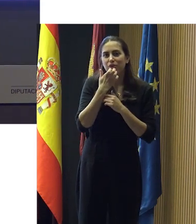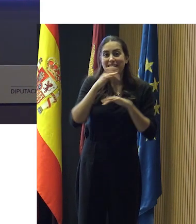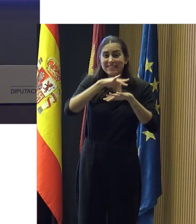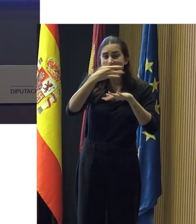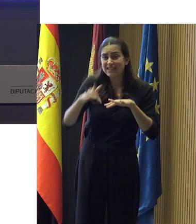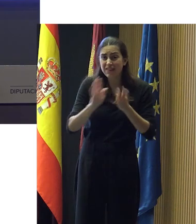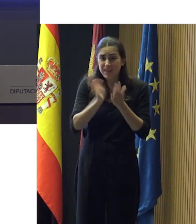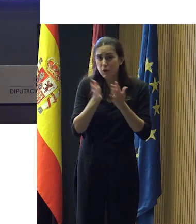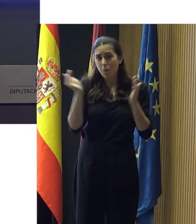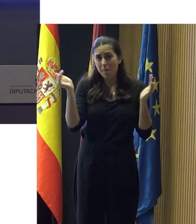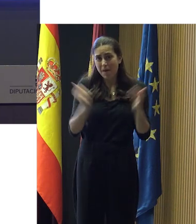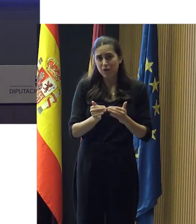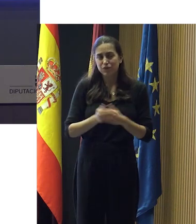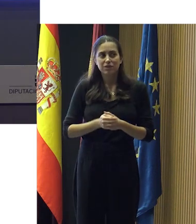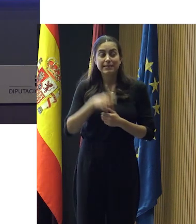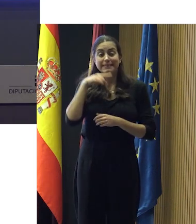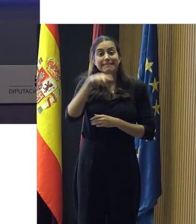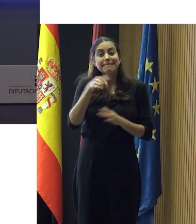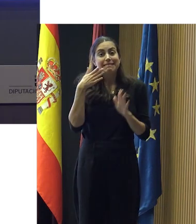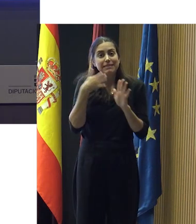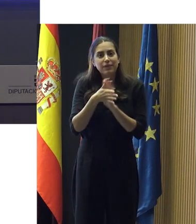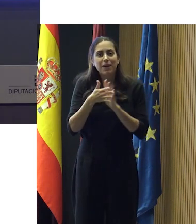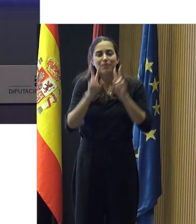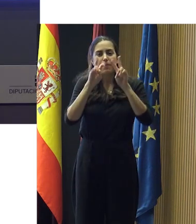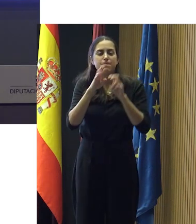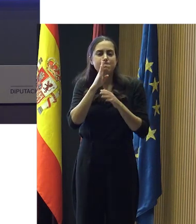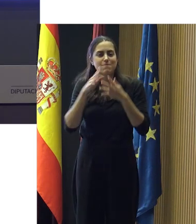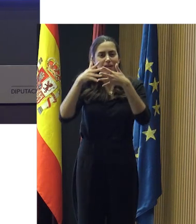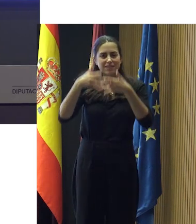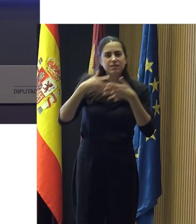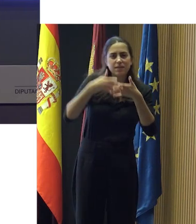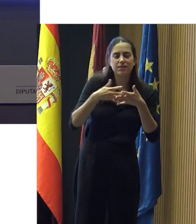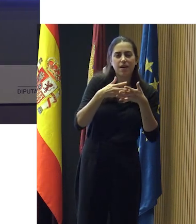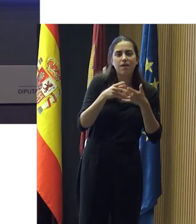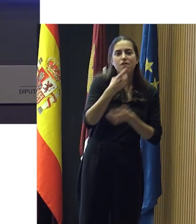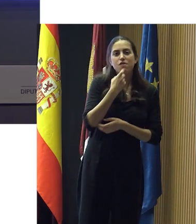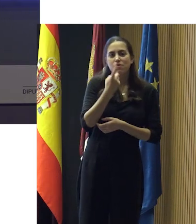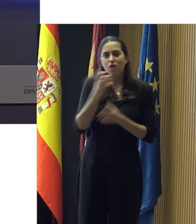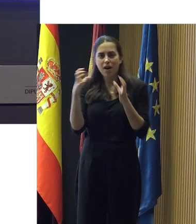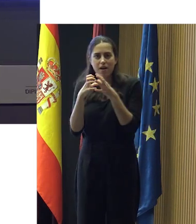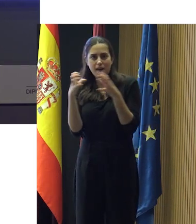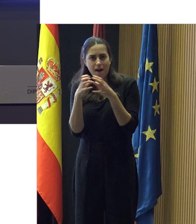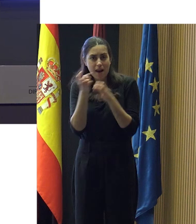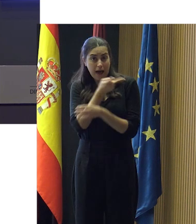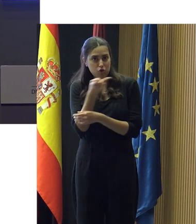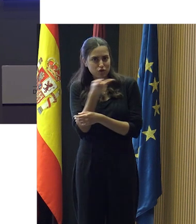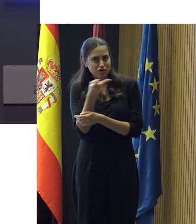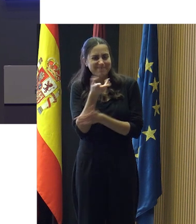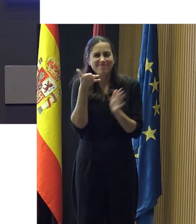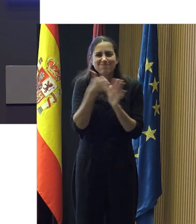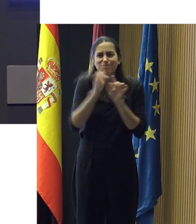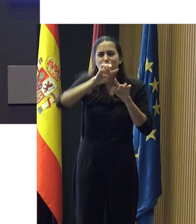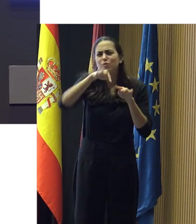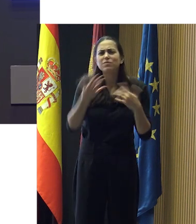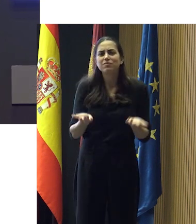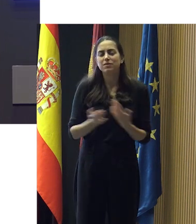al tratamiento. Esto, la existencia de estas células rojas y naranjas, de estas células resistentes, va a provocar